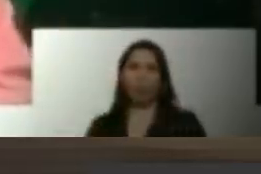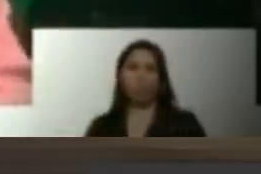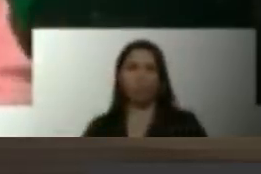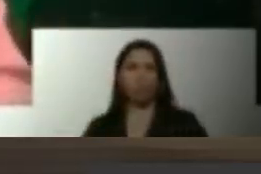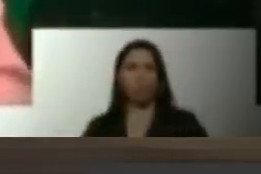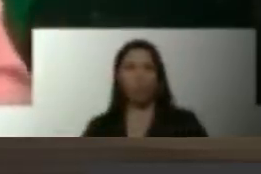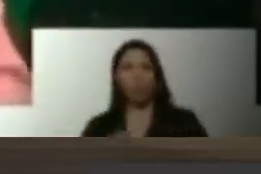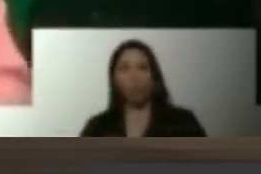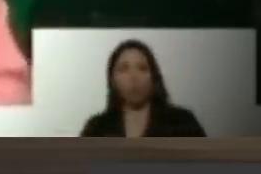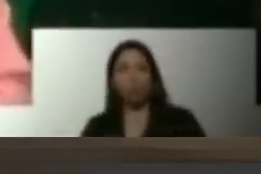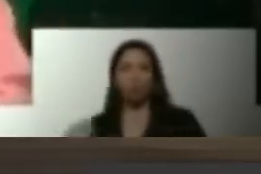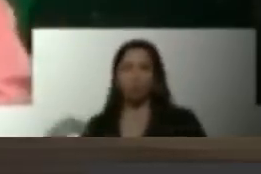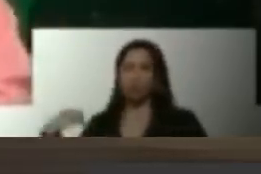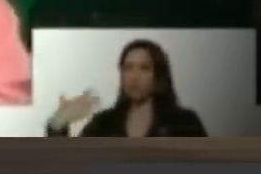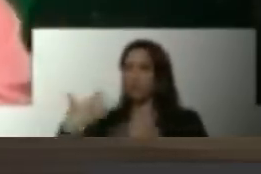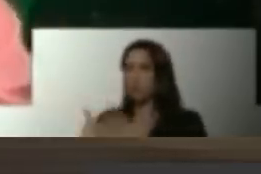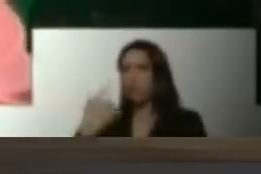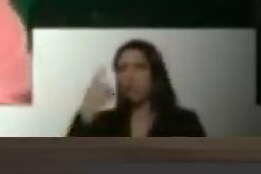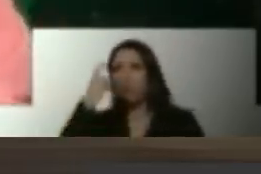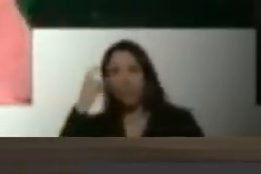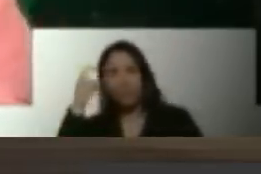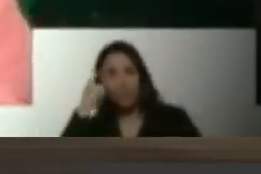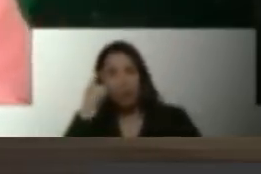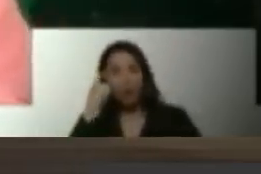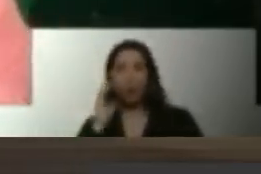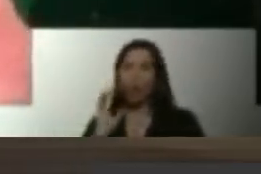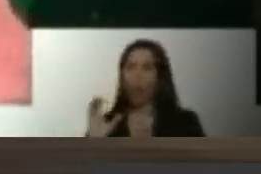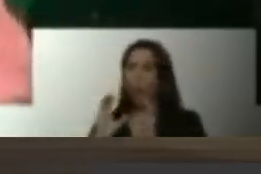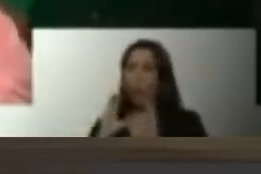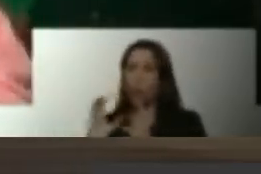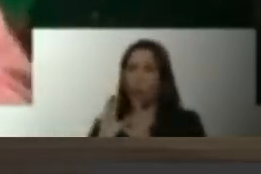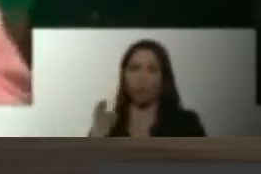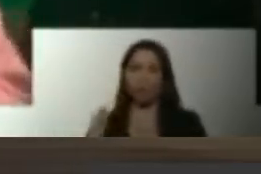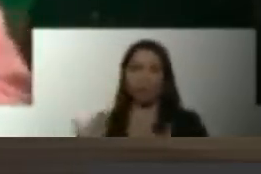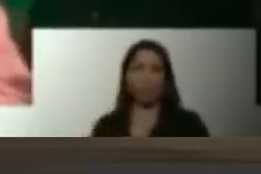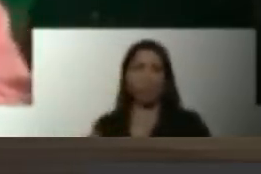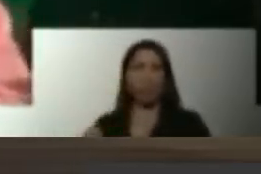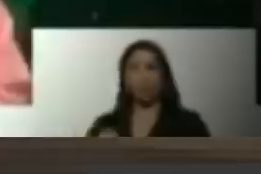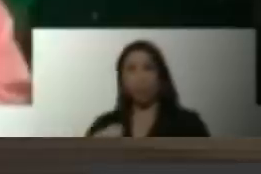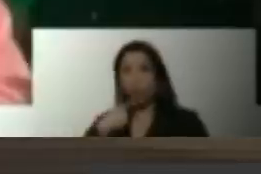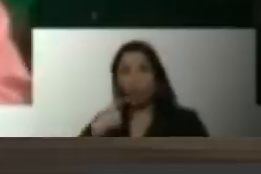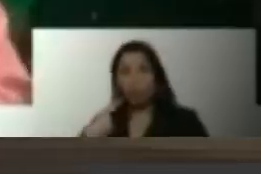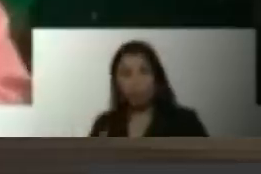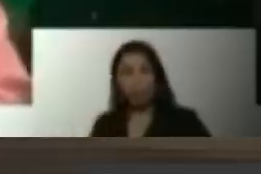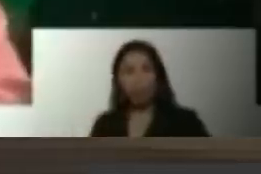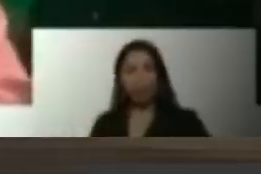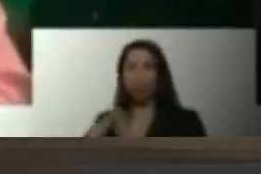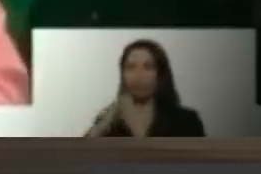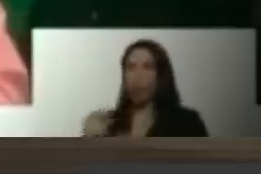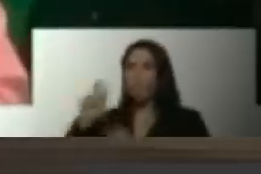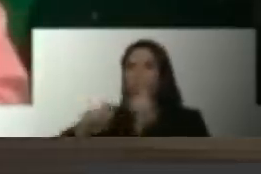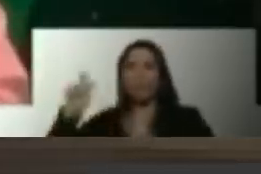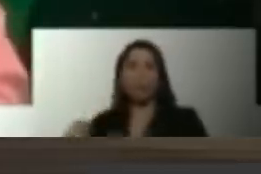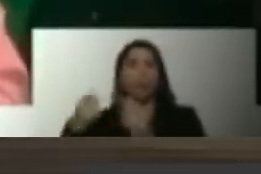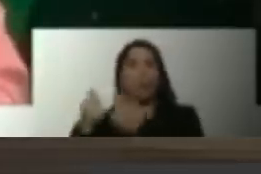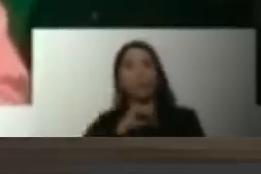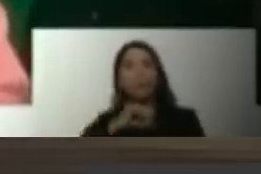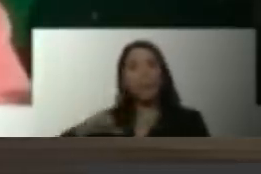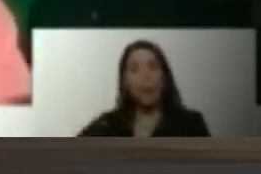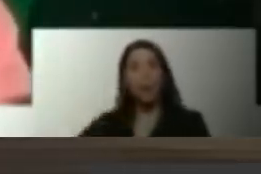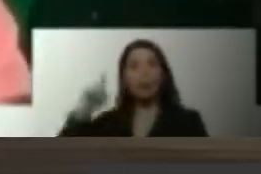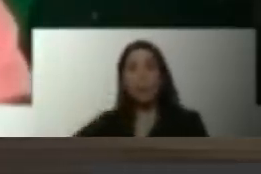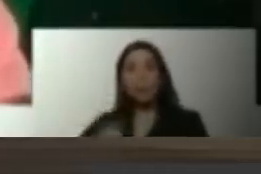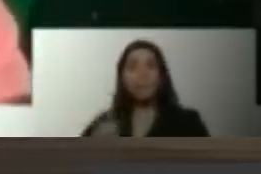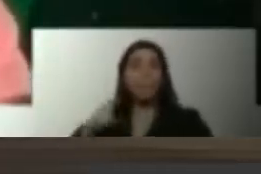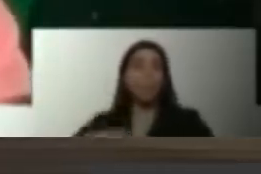2 hectáreas en el sector Campo Elías, estado Yaracuy, explicó un integrante del gobierno de Juan Guaidó. Los